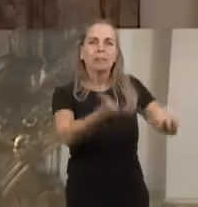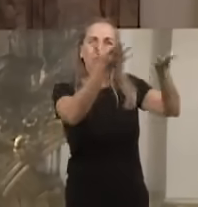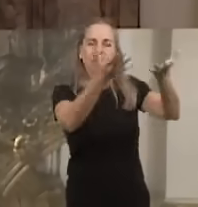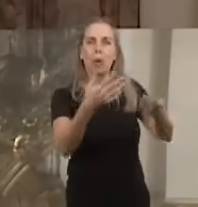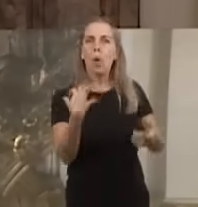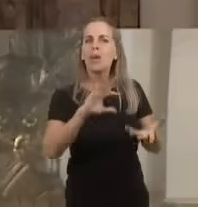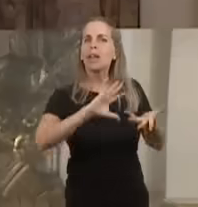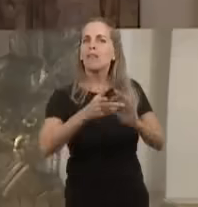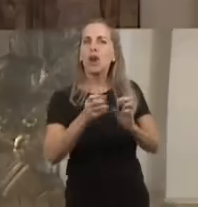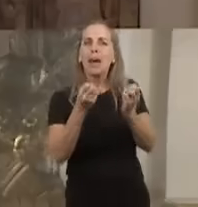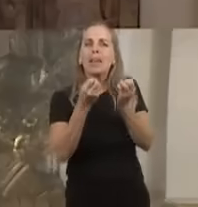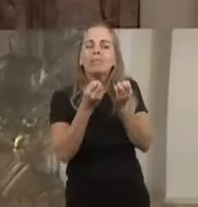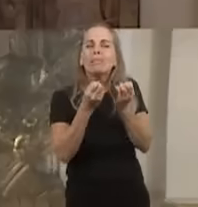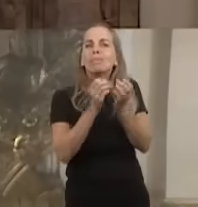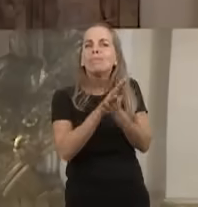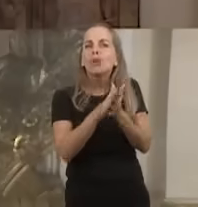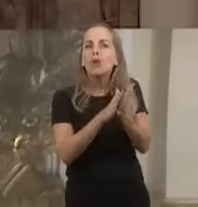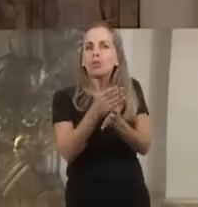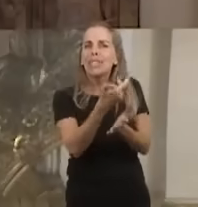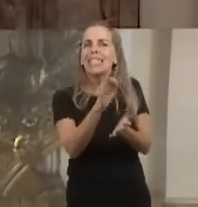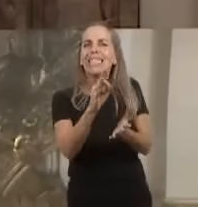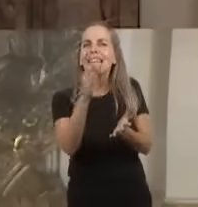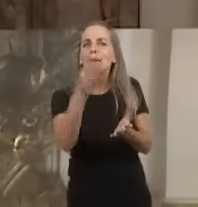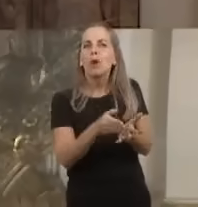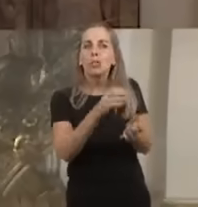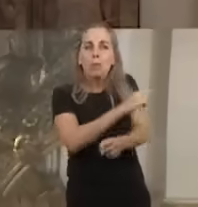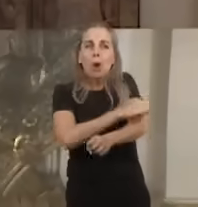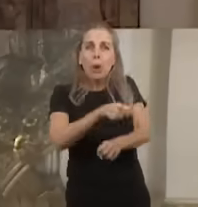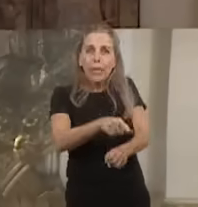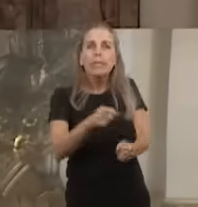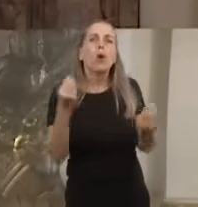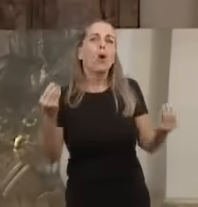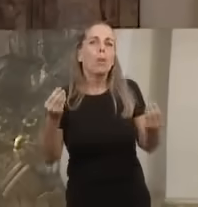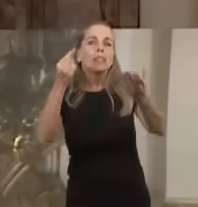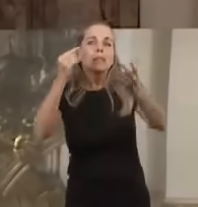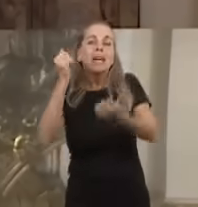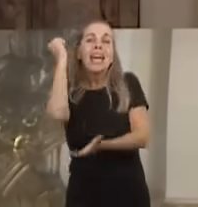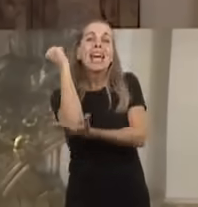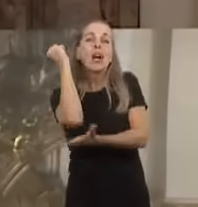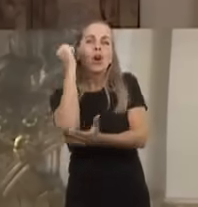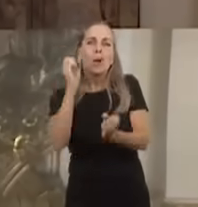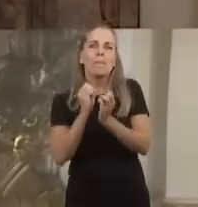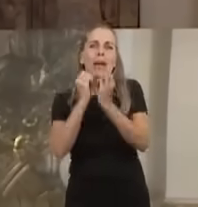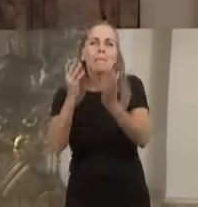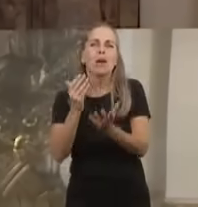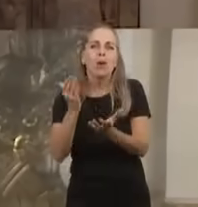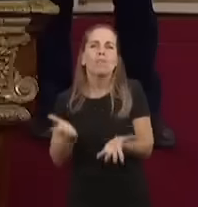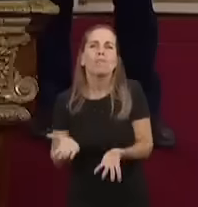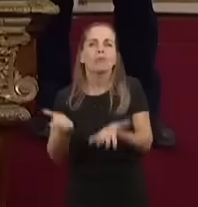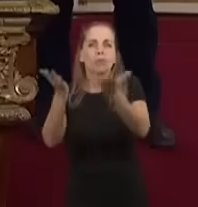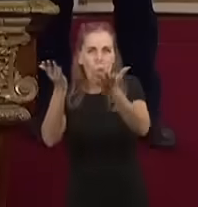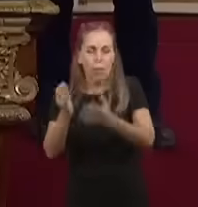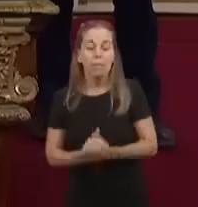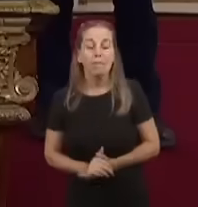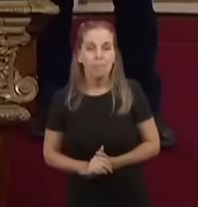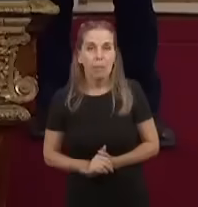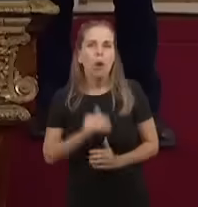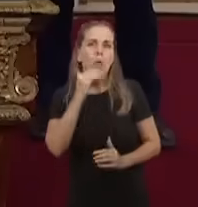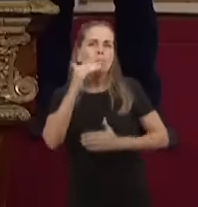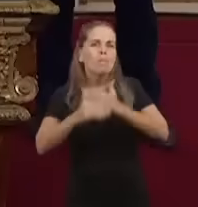al 60 de los argentino de la pobreza es con crecimiento económico no hay otra manera un proceso de